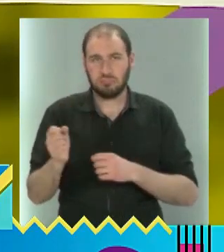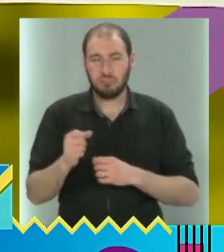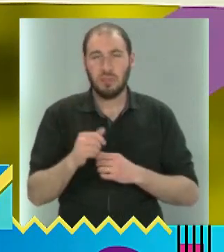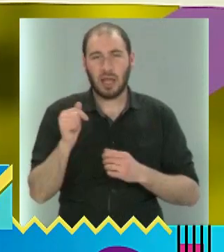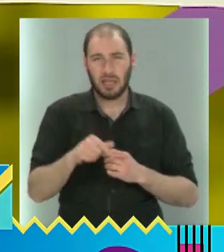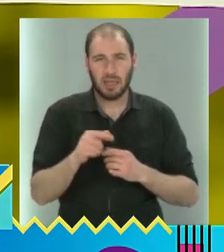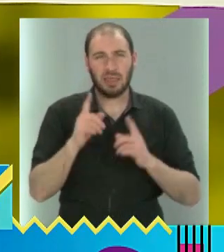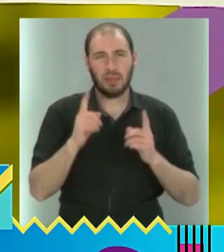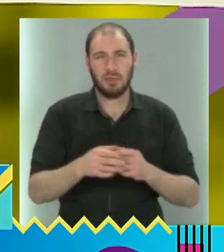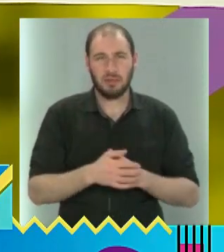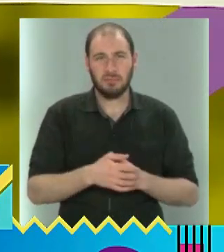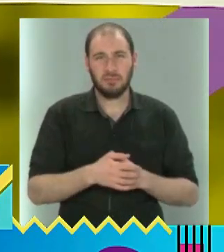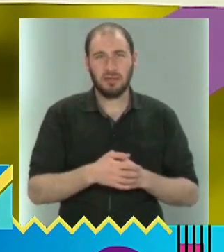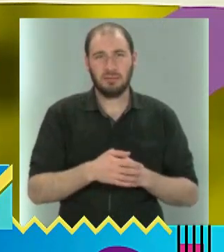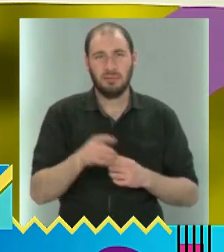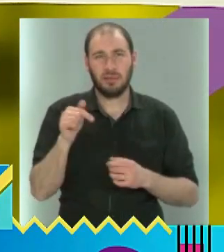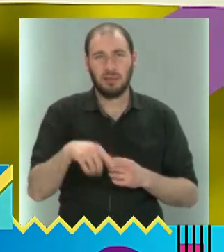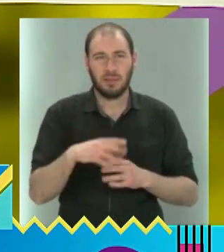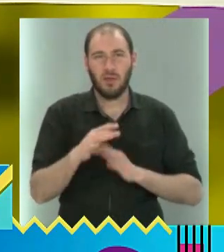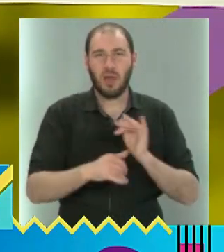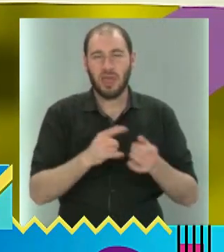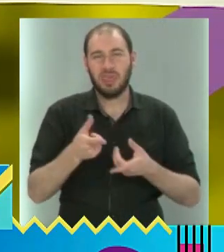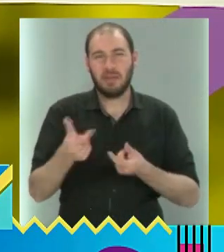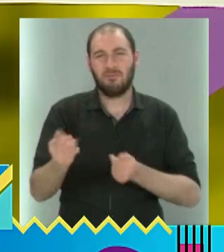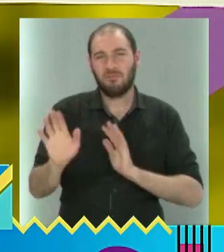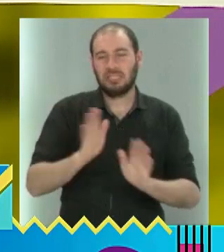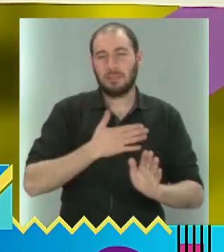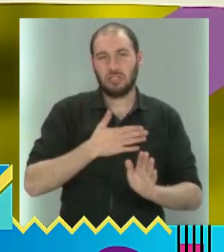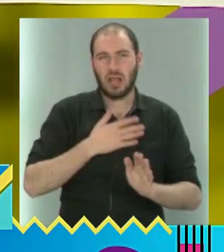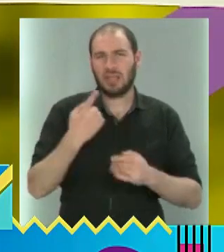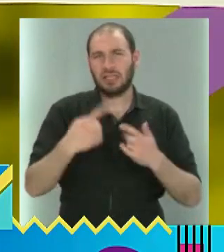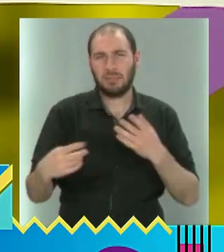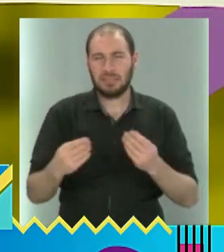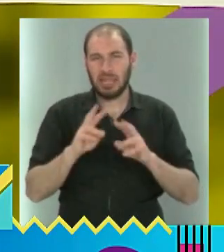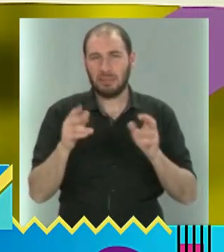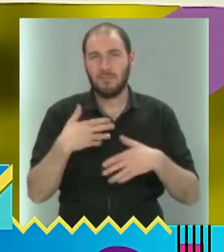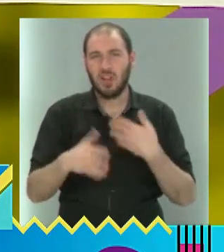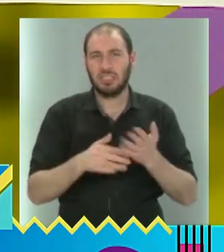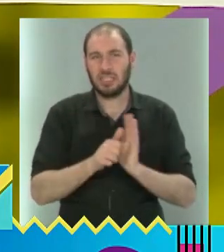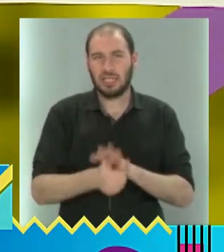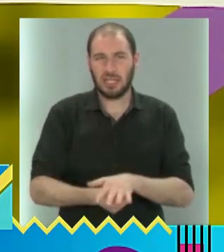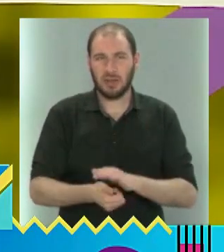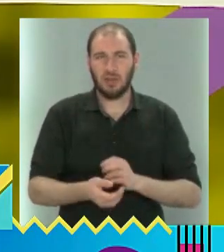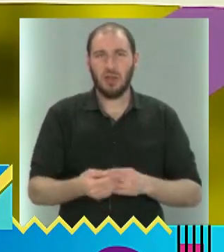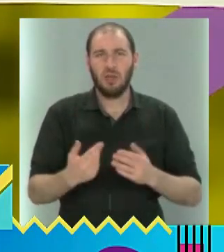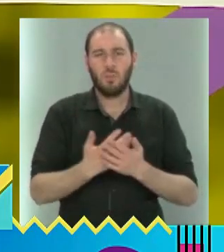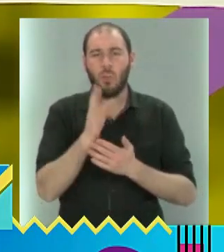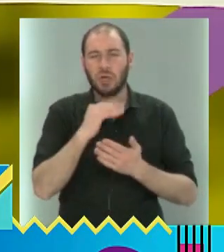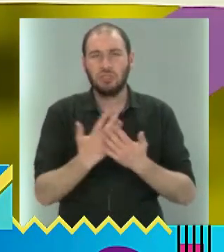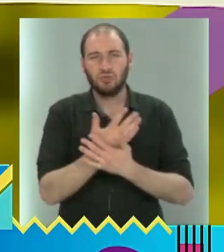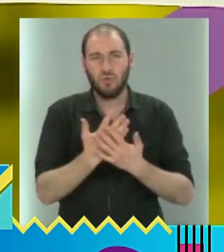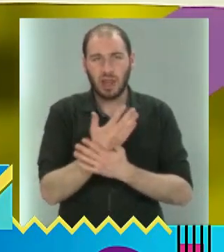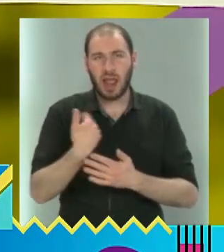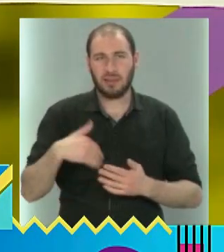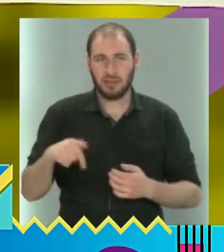para tener en cuenta también esto que se habla de, bueno, la defensa personal, sí, todo lo que está pasando en relación a la violencia de género y lo que sufren las mujeres en